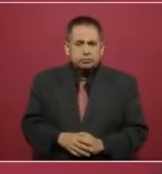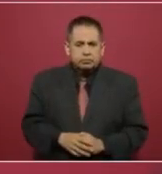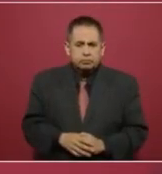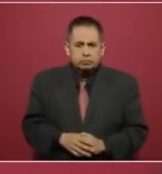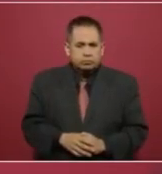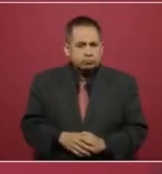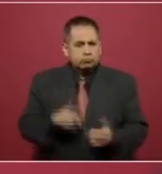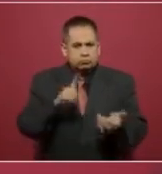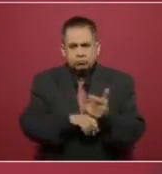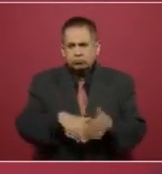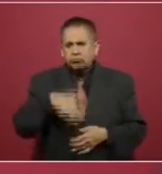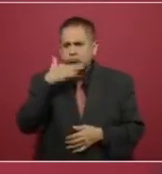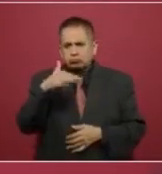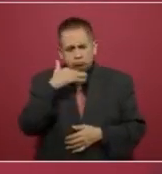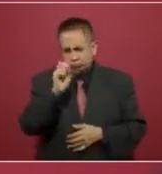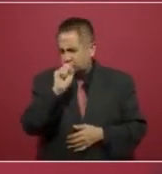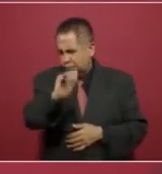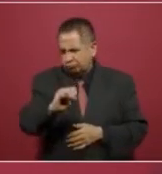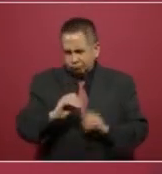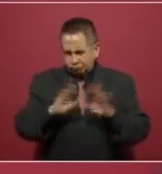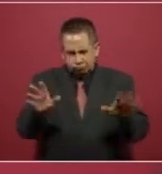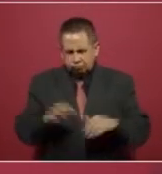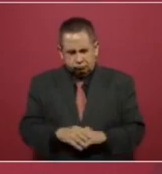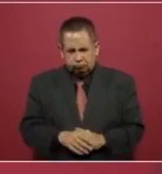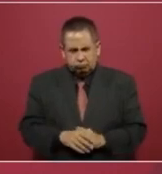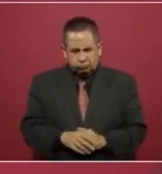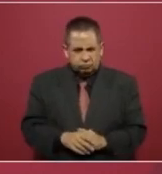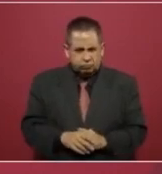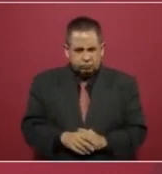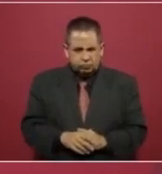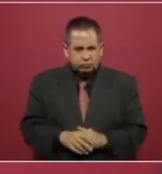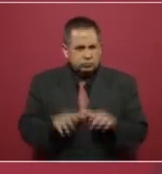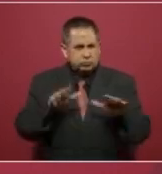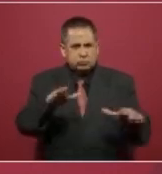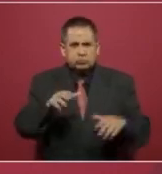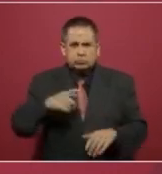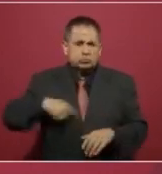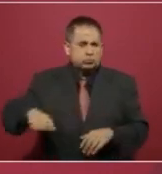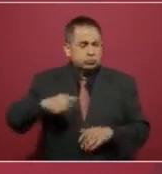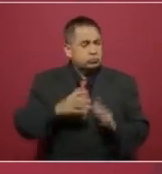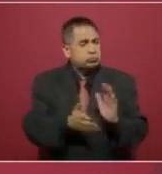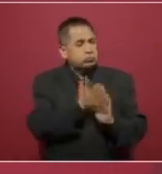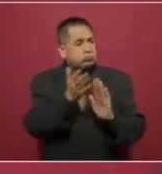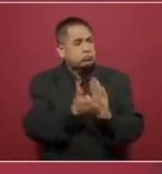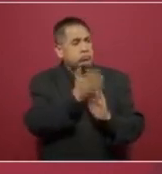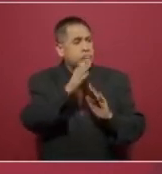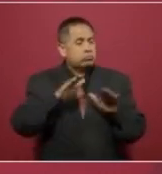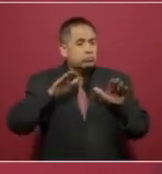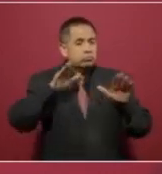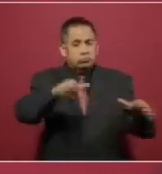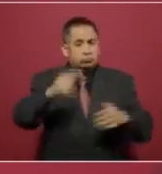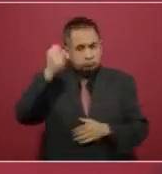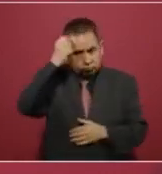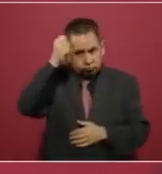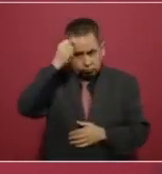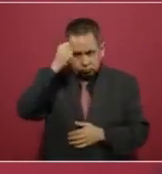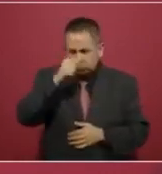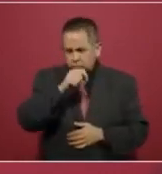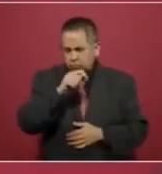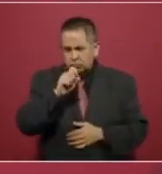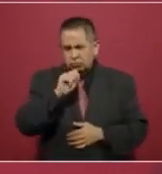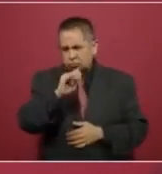hubo corrupción en la decisión de construir el aeropuerto de